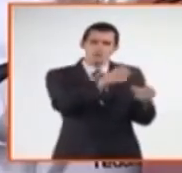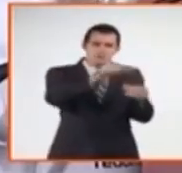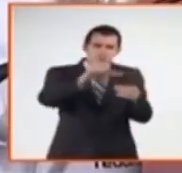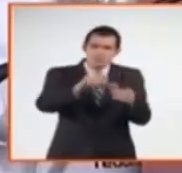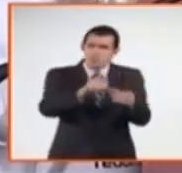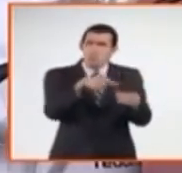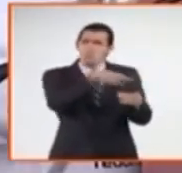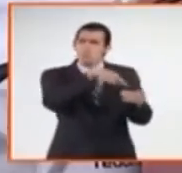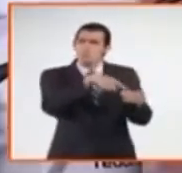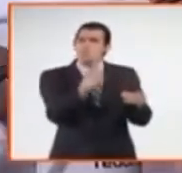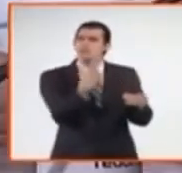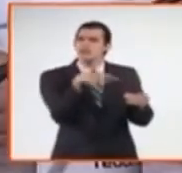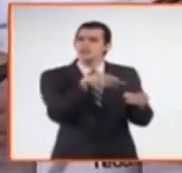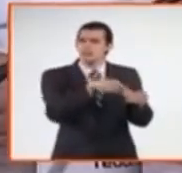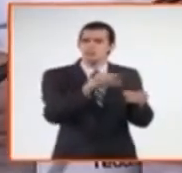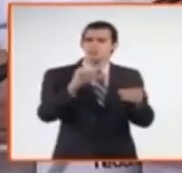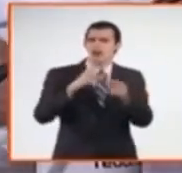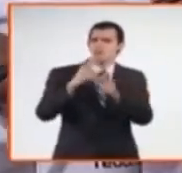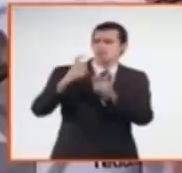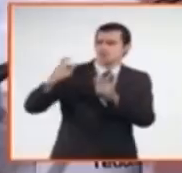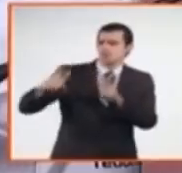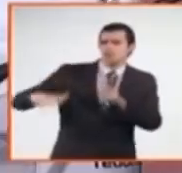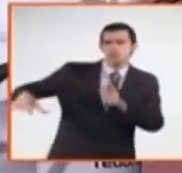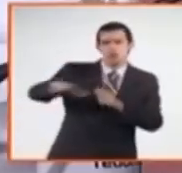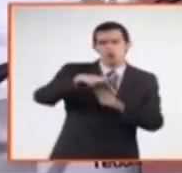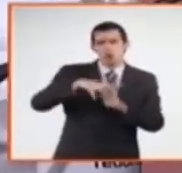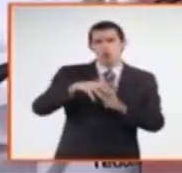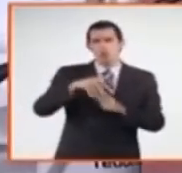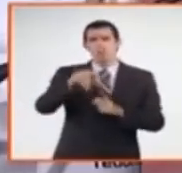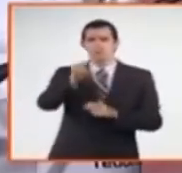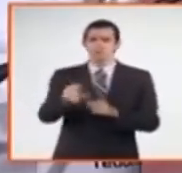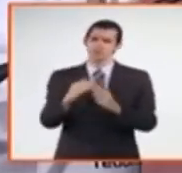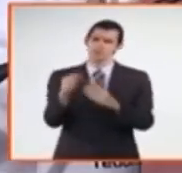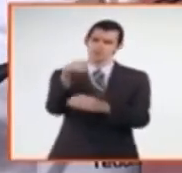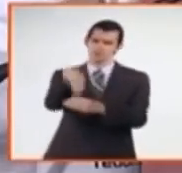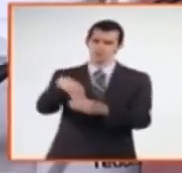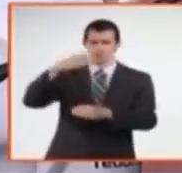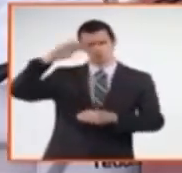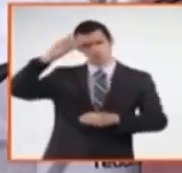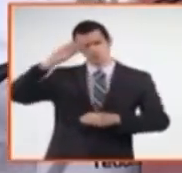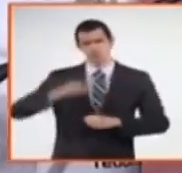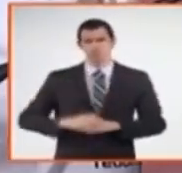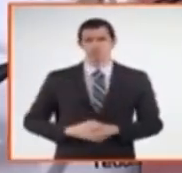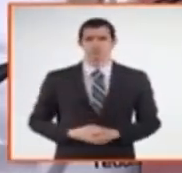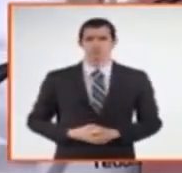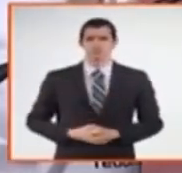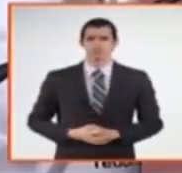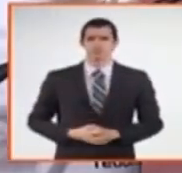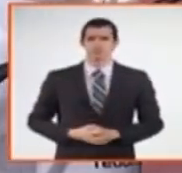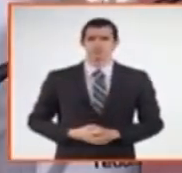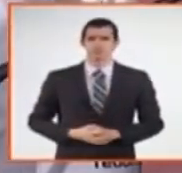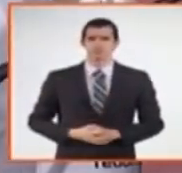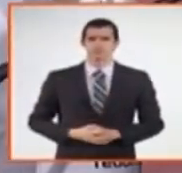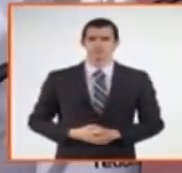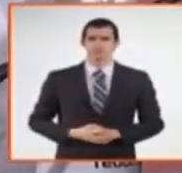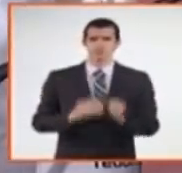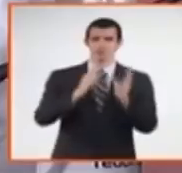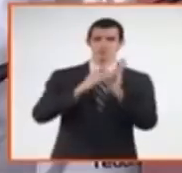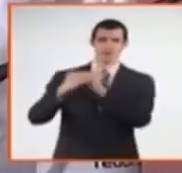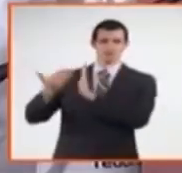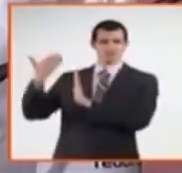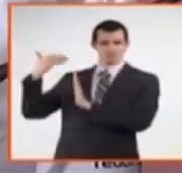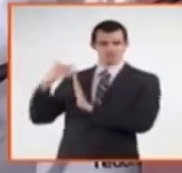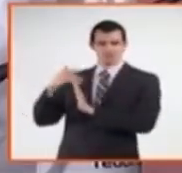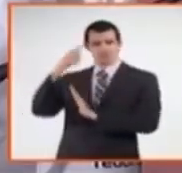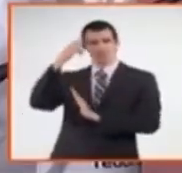con respecto a en algún momento dijimos que en agosto íbamos a completar las dos tuvimos el